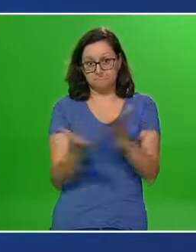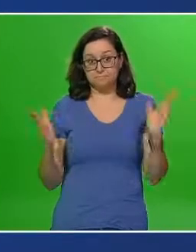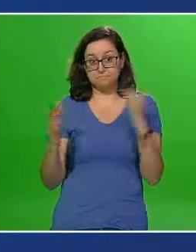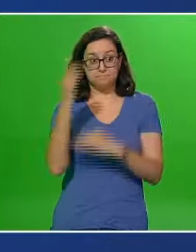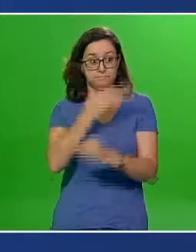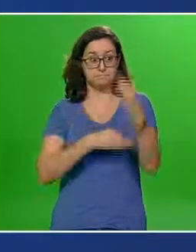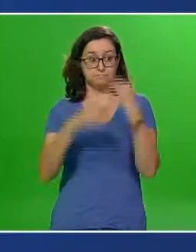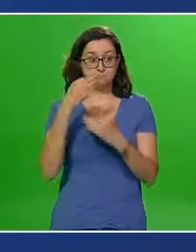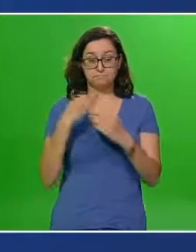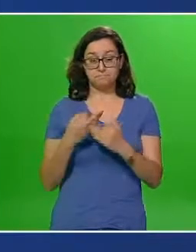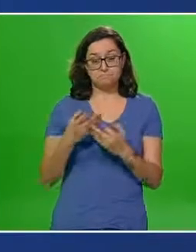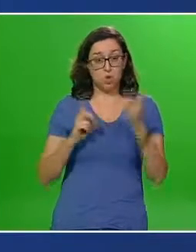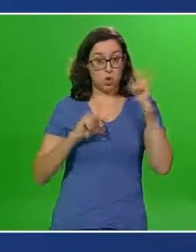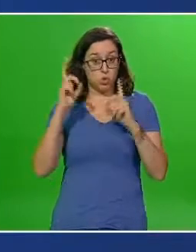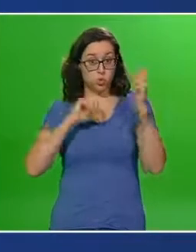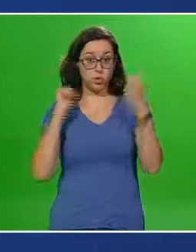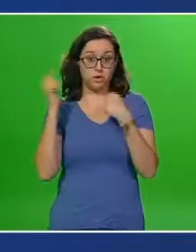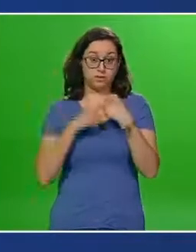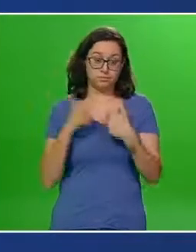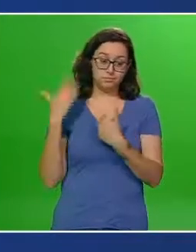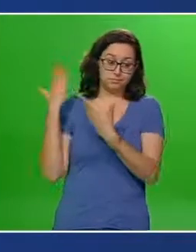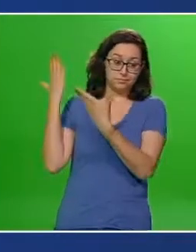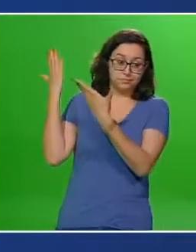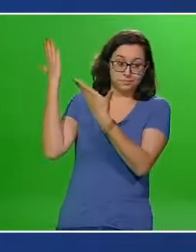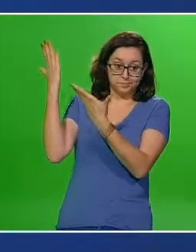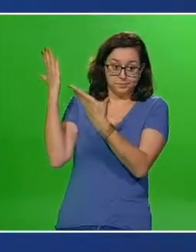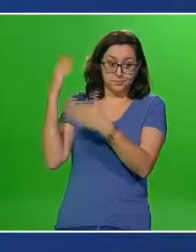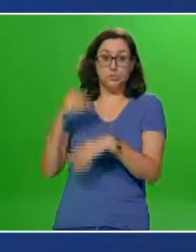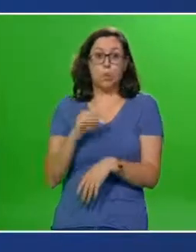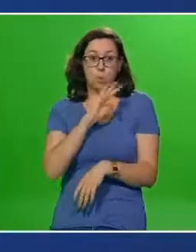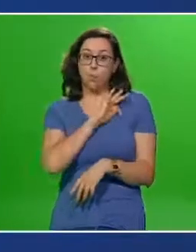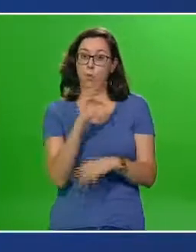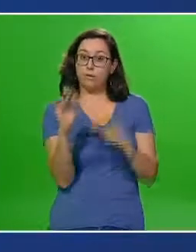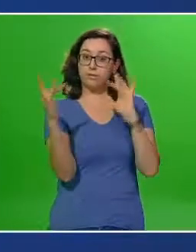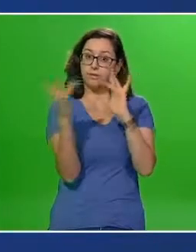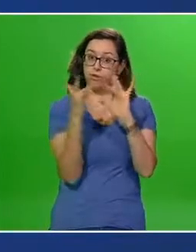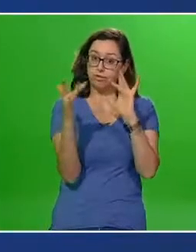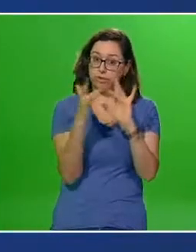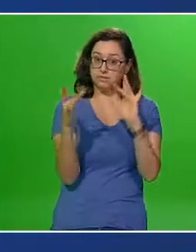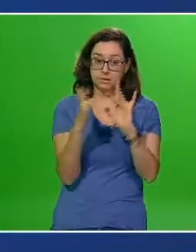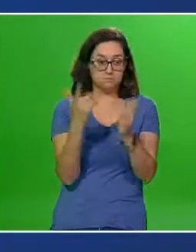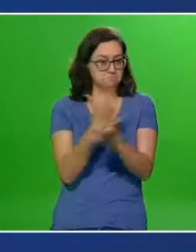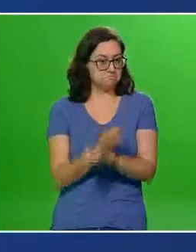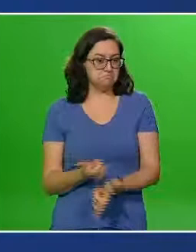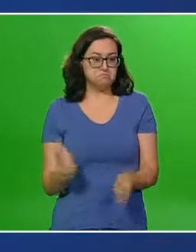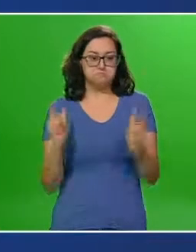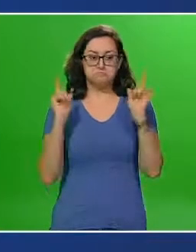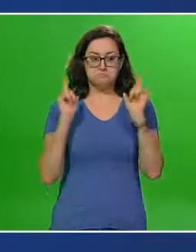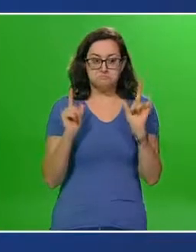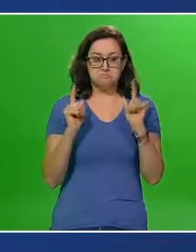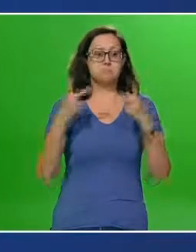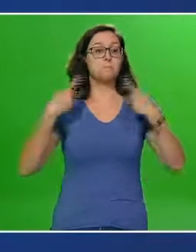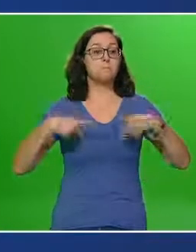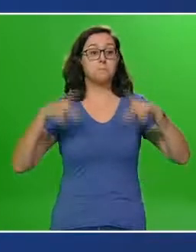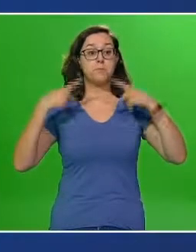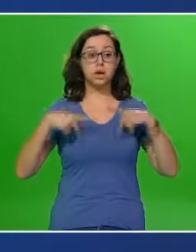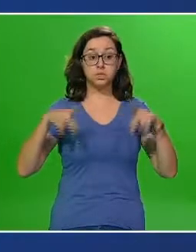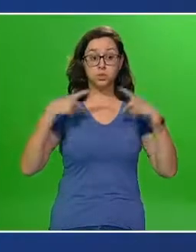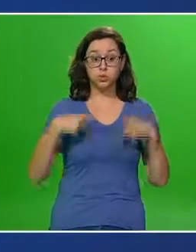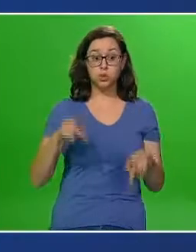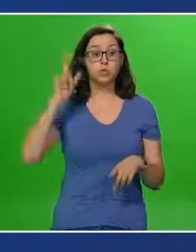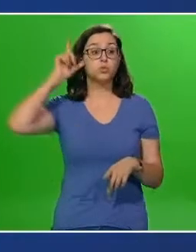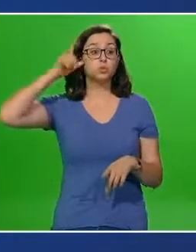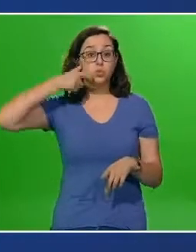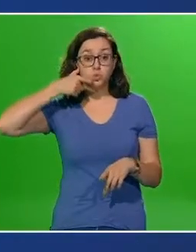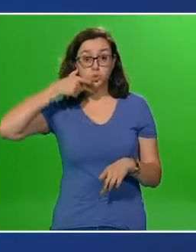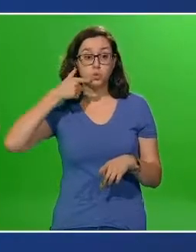la población que cualquier duda que tengan, utilicen cualquiera de estos mecanismos, y tendremos tanto personas en el call